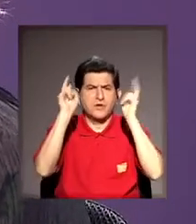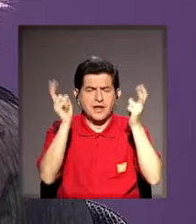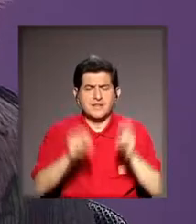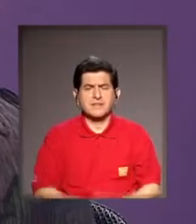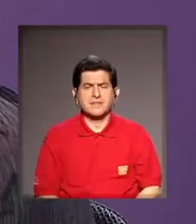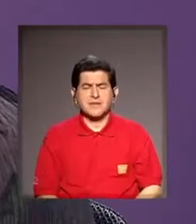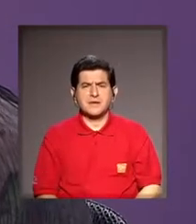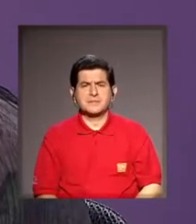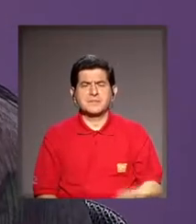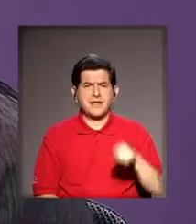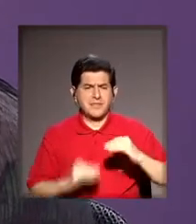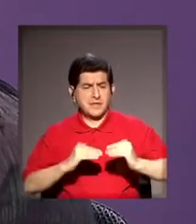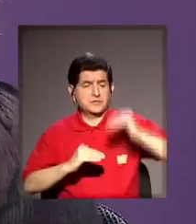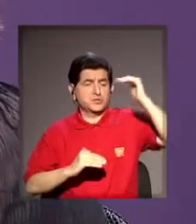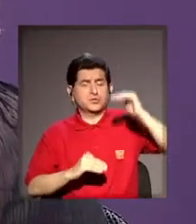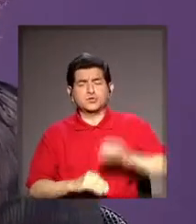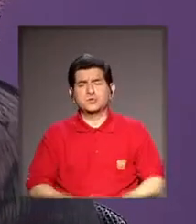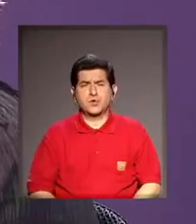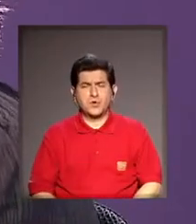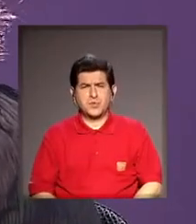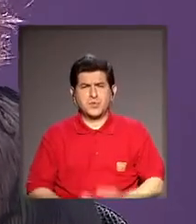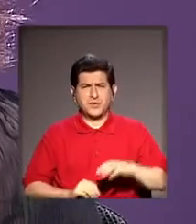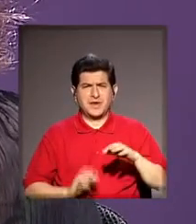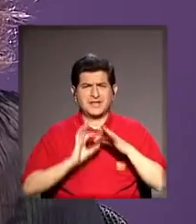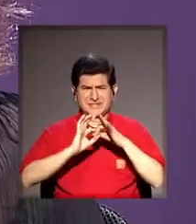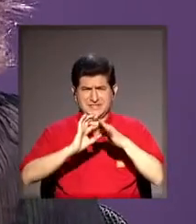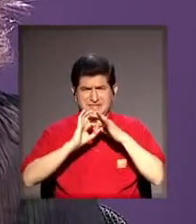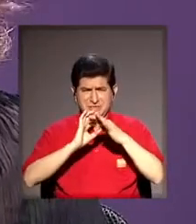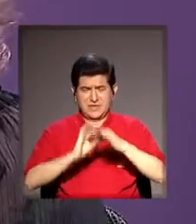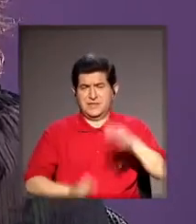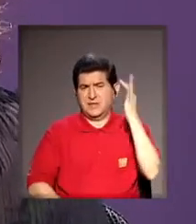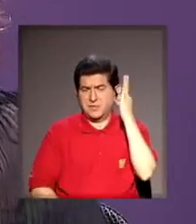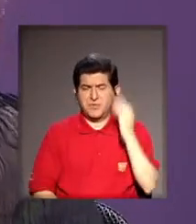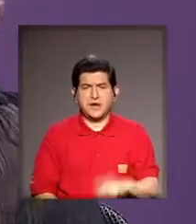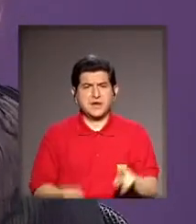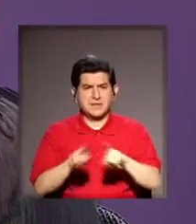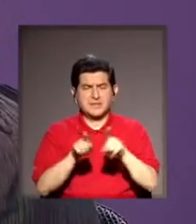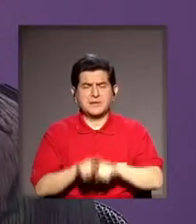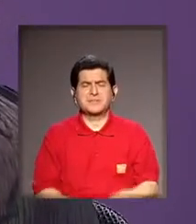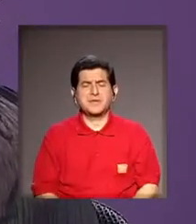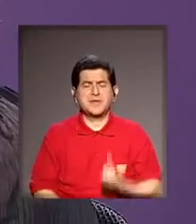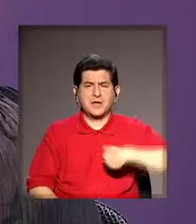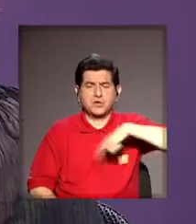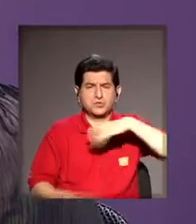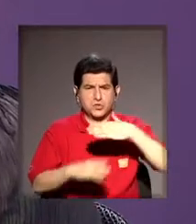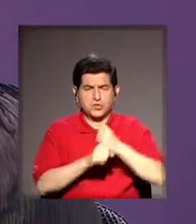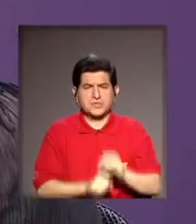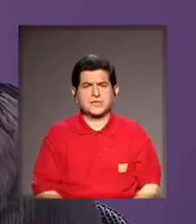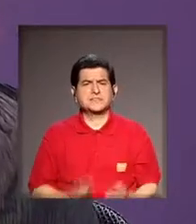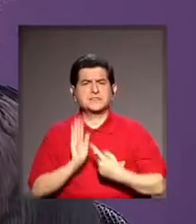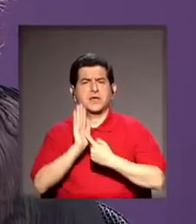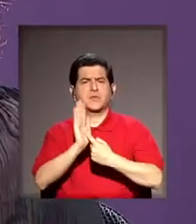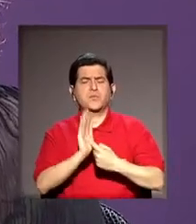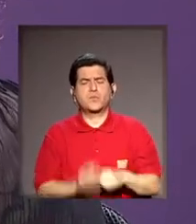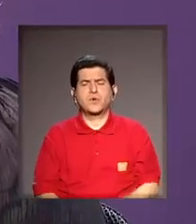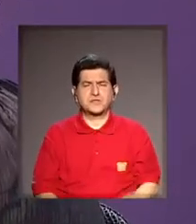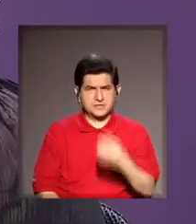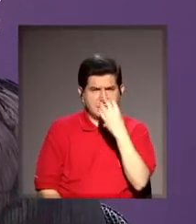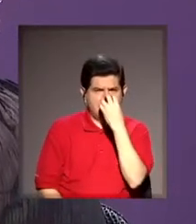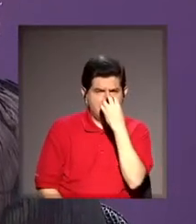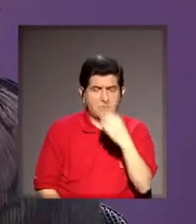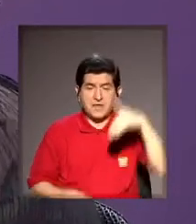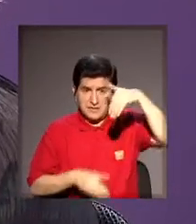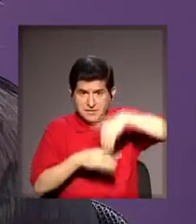hipersexualización de la mujer también hemos hecho stand up comedy que es bastante nuevo digamos dentro del activismo